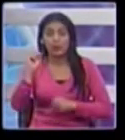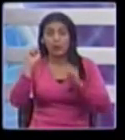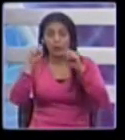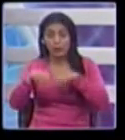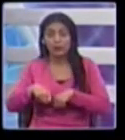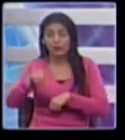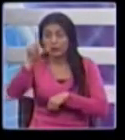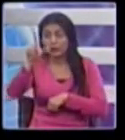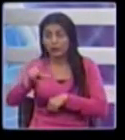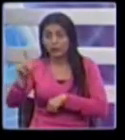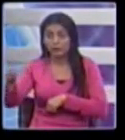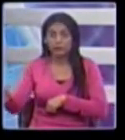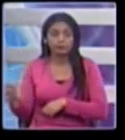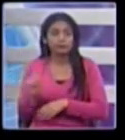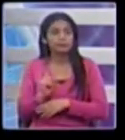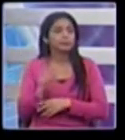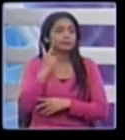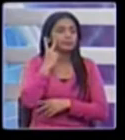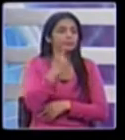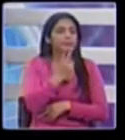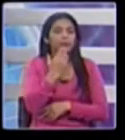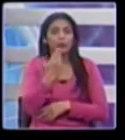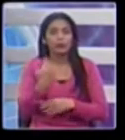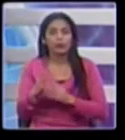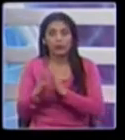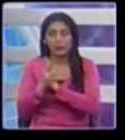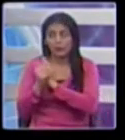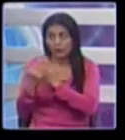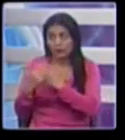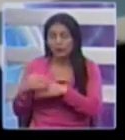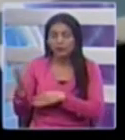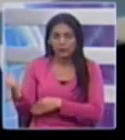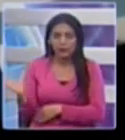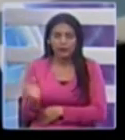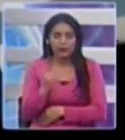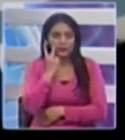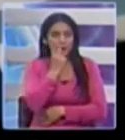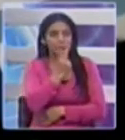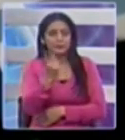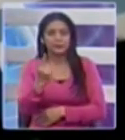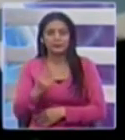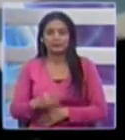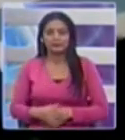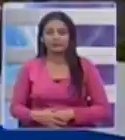una vez que concluyeron con la capacitación hernán zamanillo télérama noticias